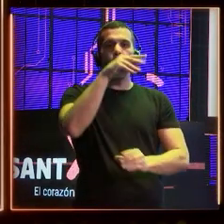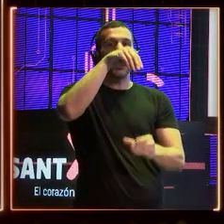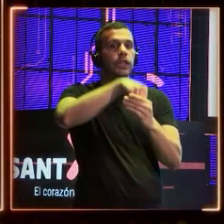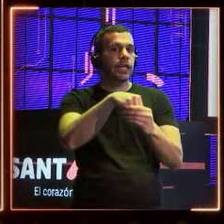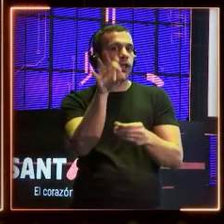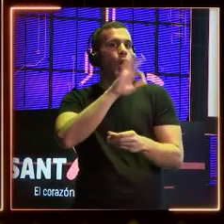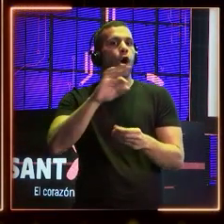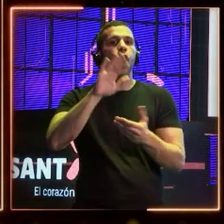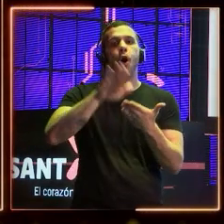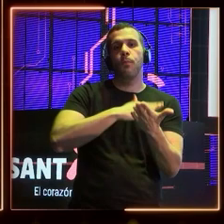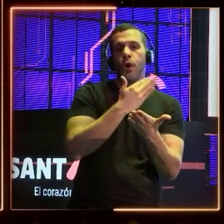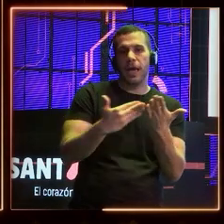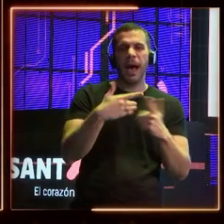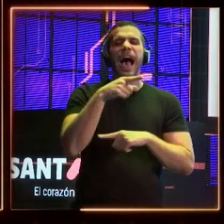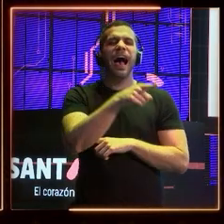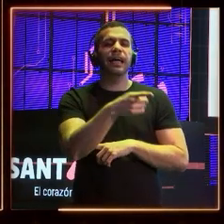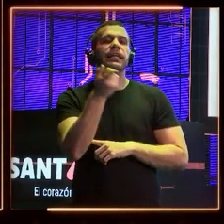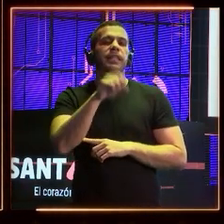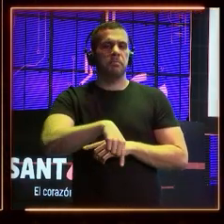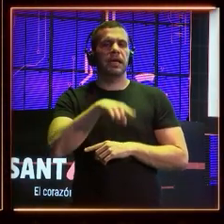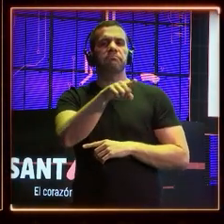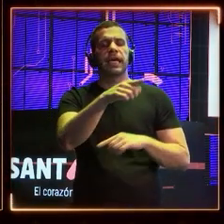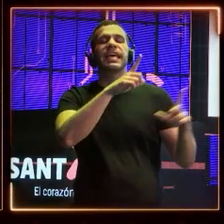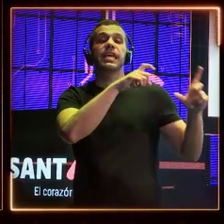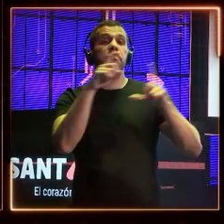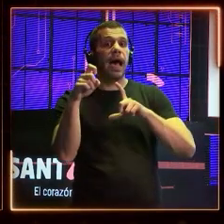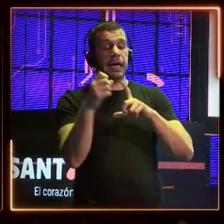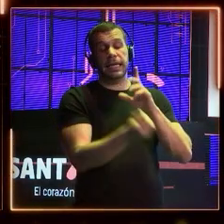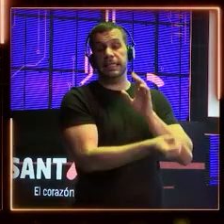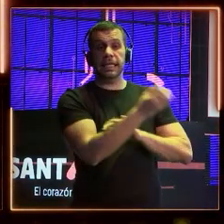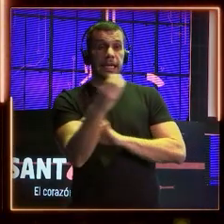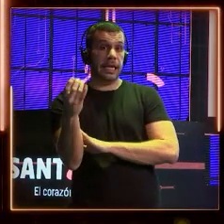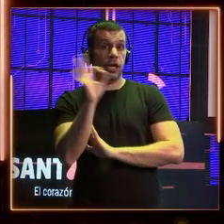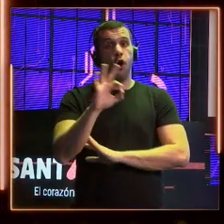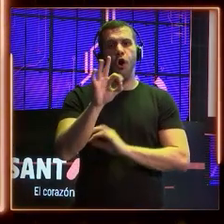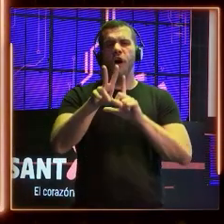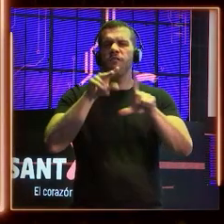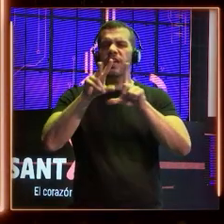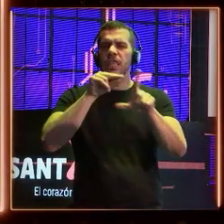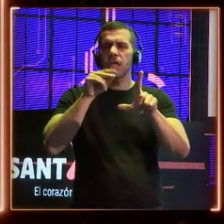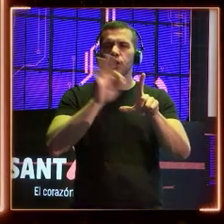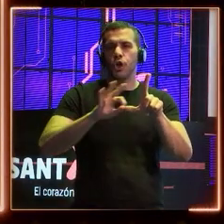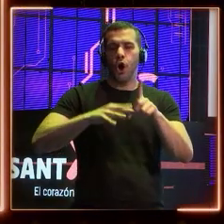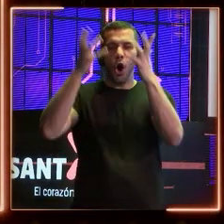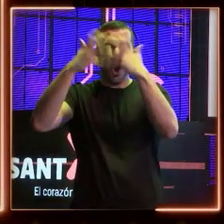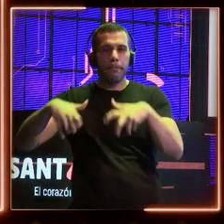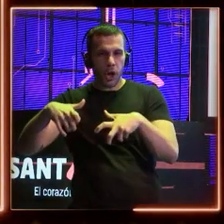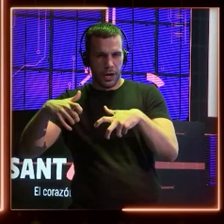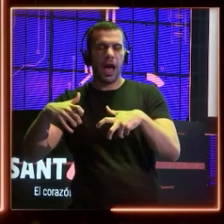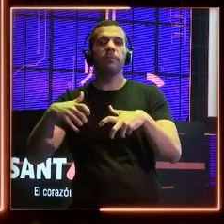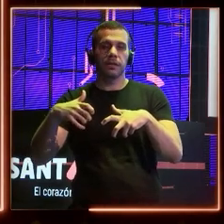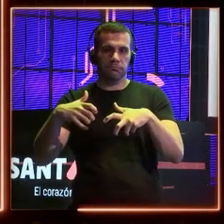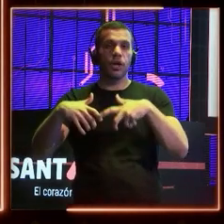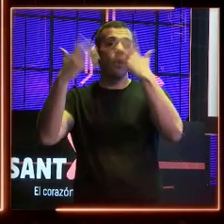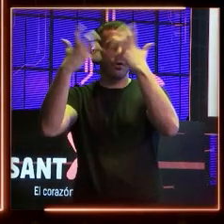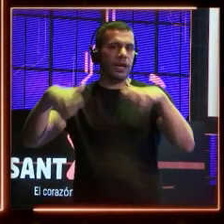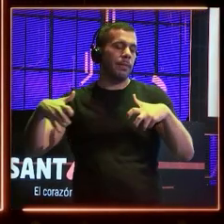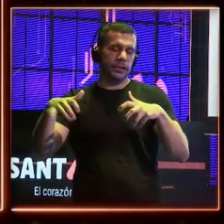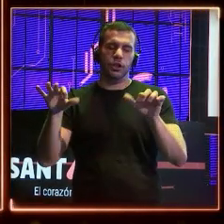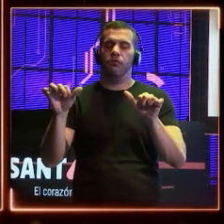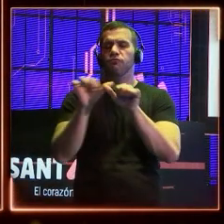poema que generen imágenes y hoy veréis varios ejemplos que generen vídeos que programen y que utilicen programación de forma